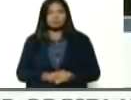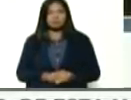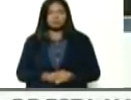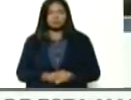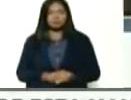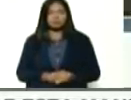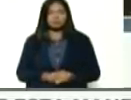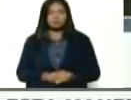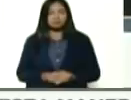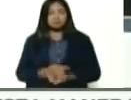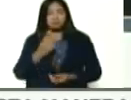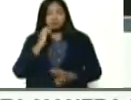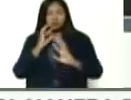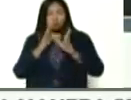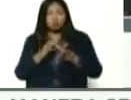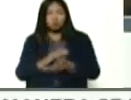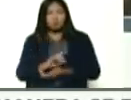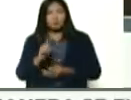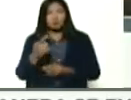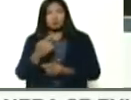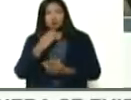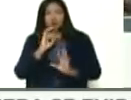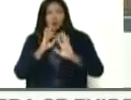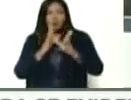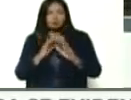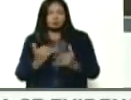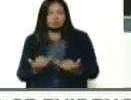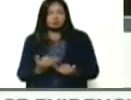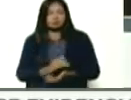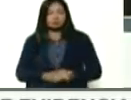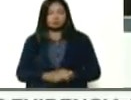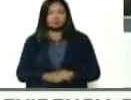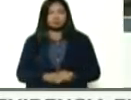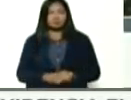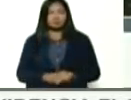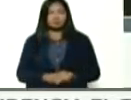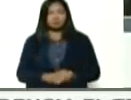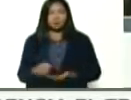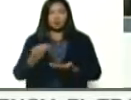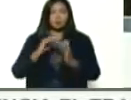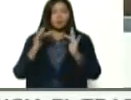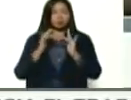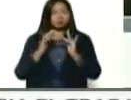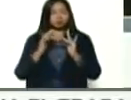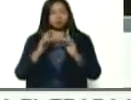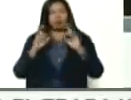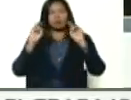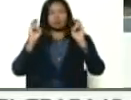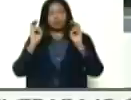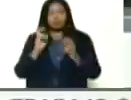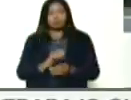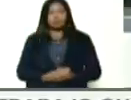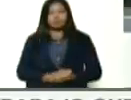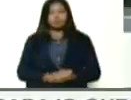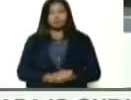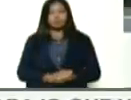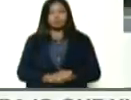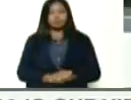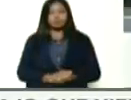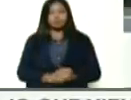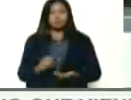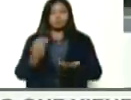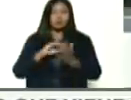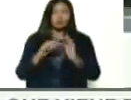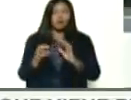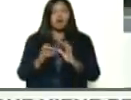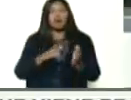valga el comentario permítanme este comentario y volvamos al tema volvamos al